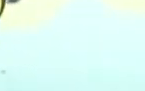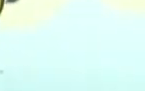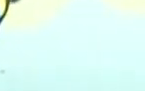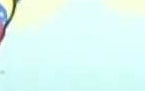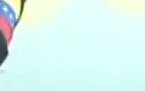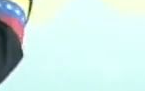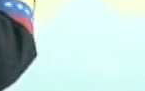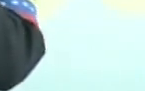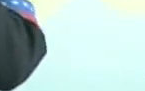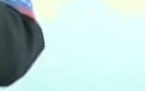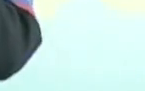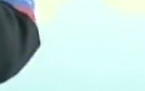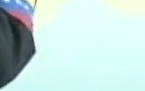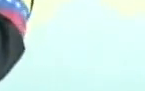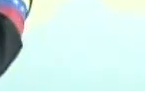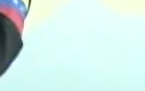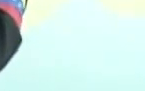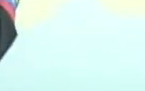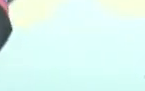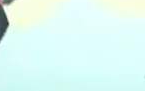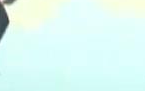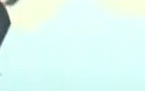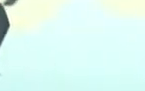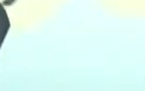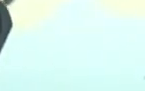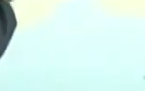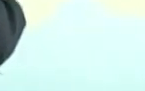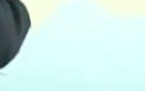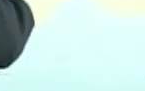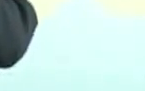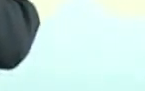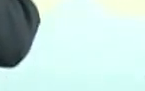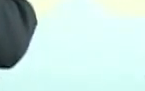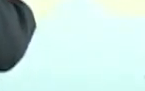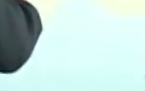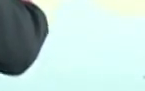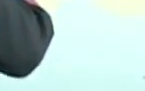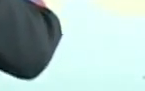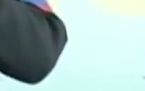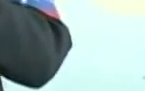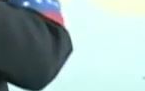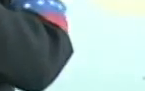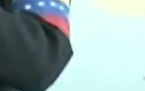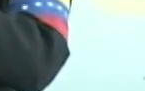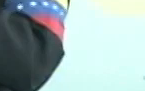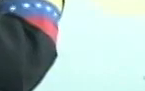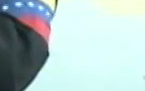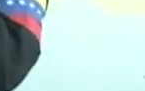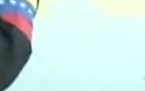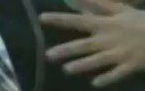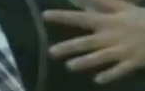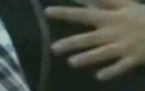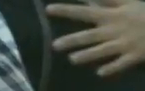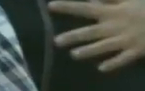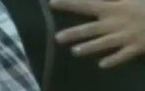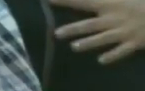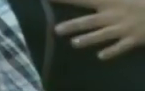familias, la Venezuela familia, había entrado en un contacto amoroso y definitivo con Hugo